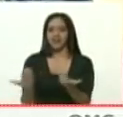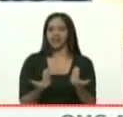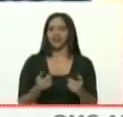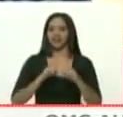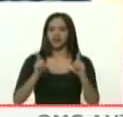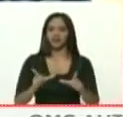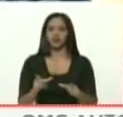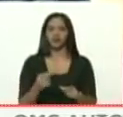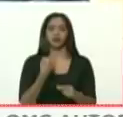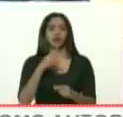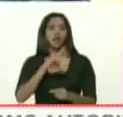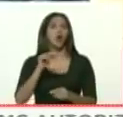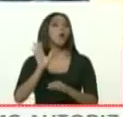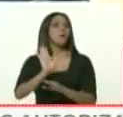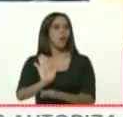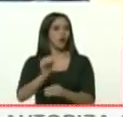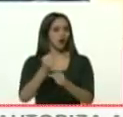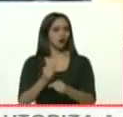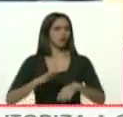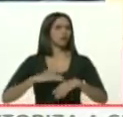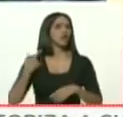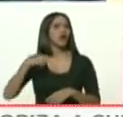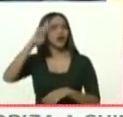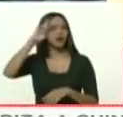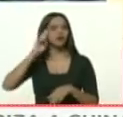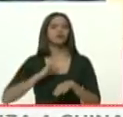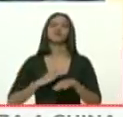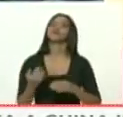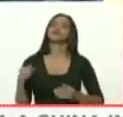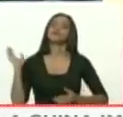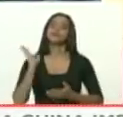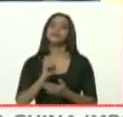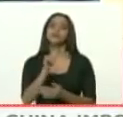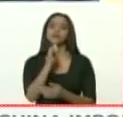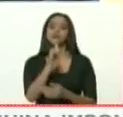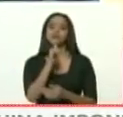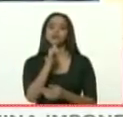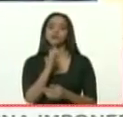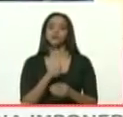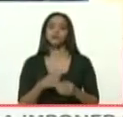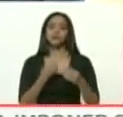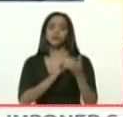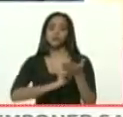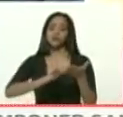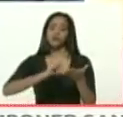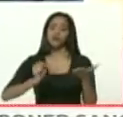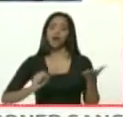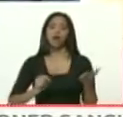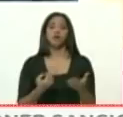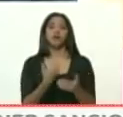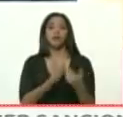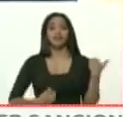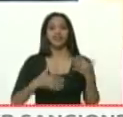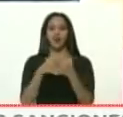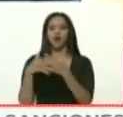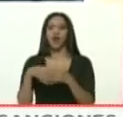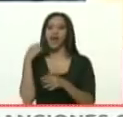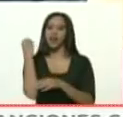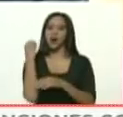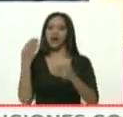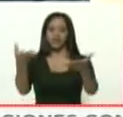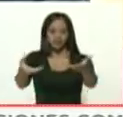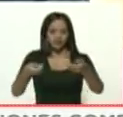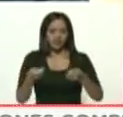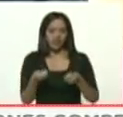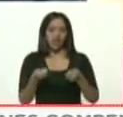dicen que no colabora, pero eso tiene una razón. Porque al llegar el informe firmado por el presidente de los Estados Unidos al Congreso, el Congreso no